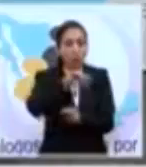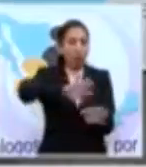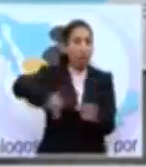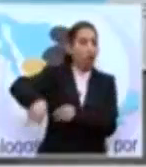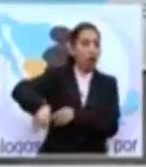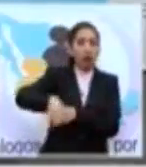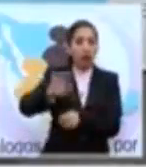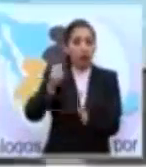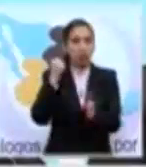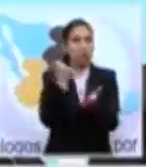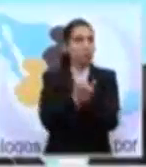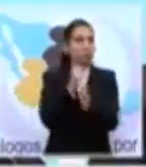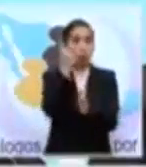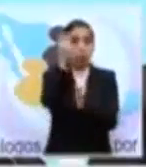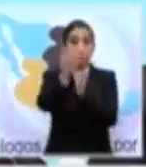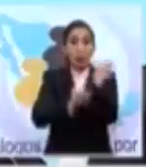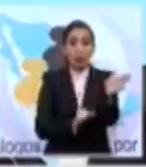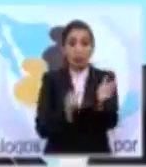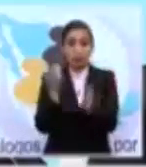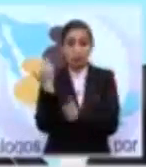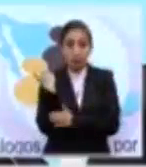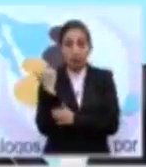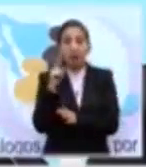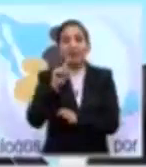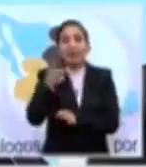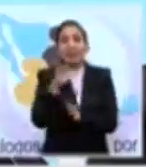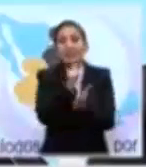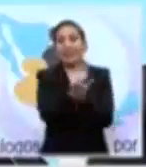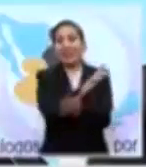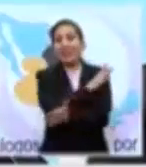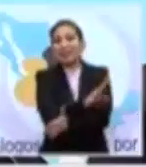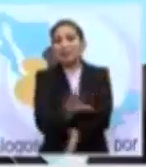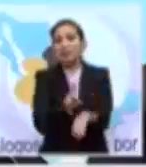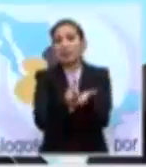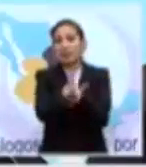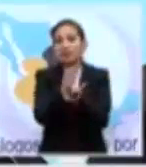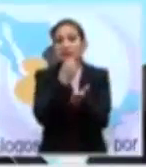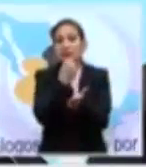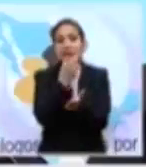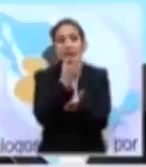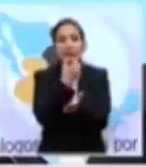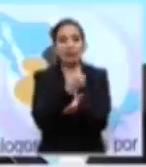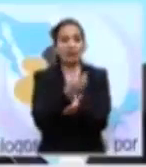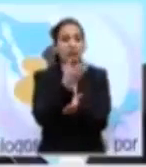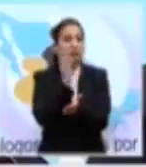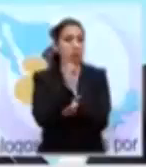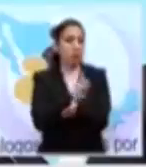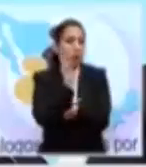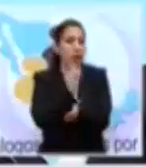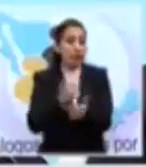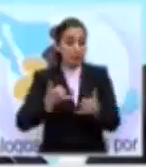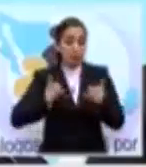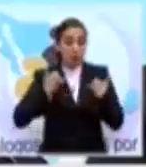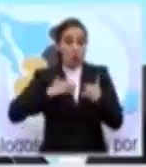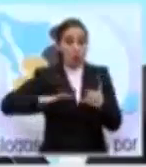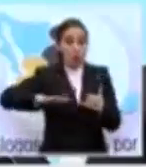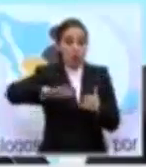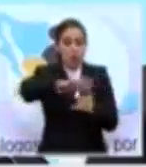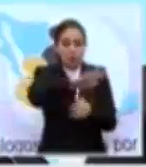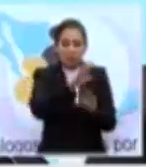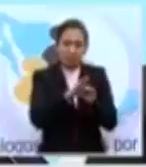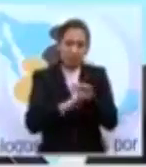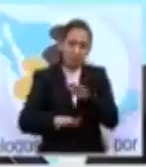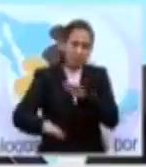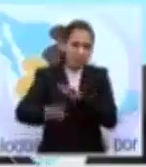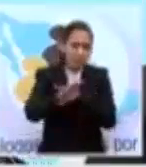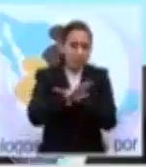se aprobó hace un mes, que fue la Ley General de los Derechos de Niñas, Niños y Adolescentes, que fue